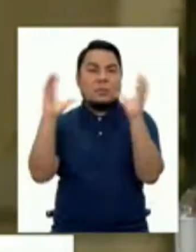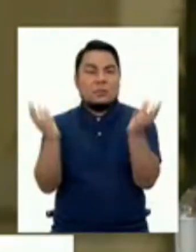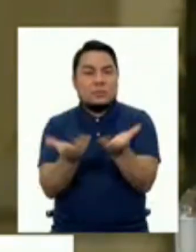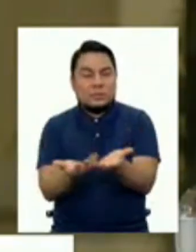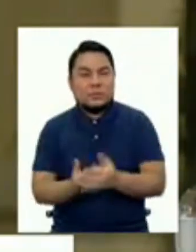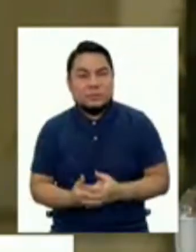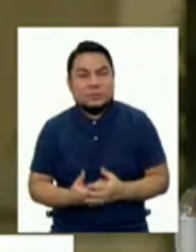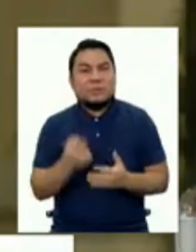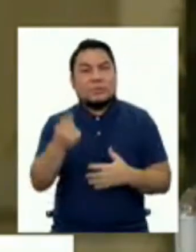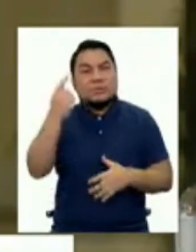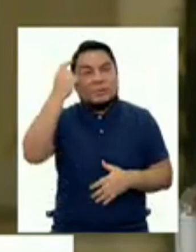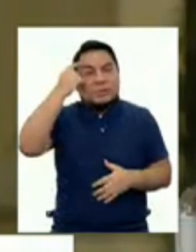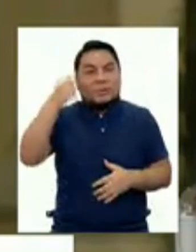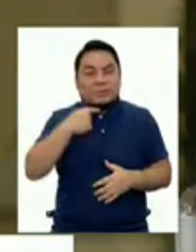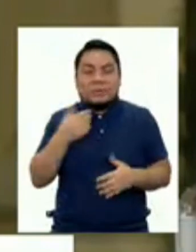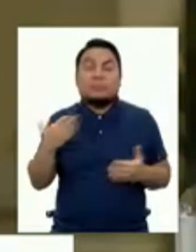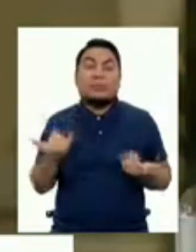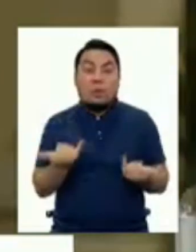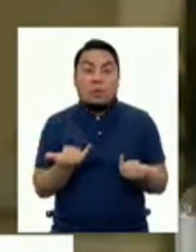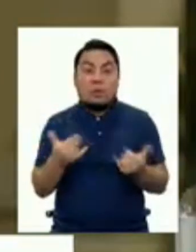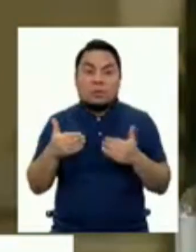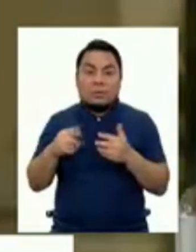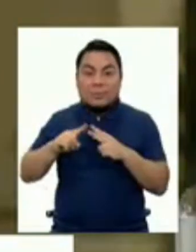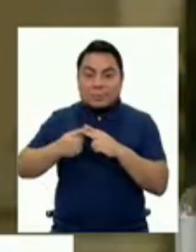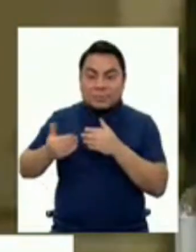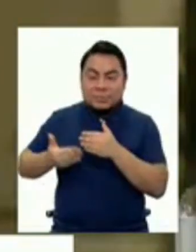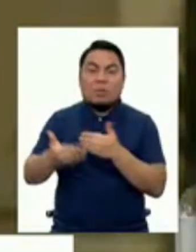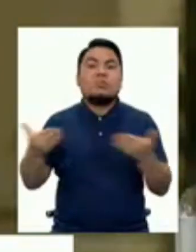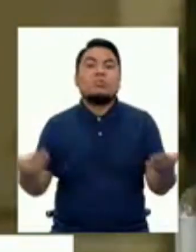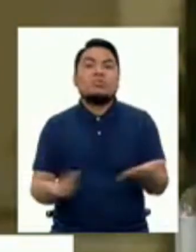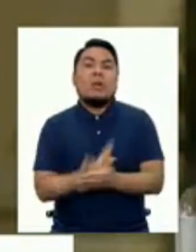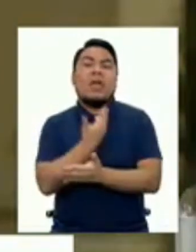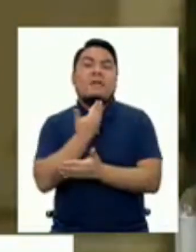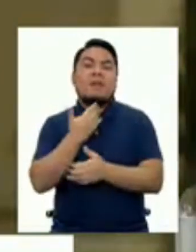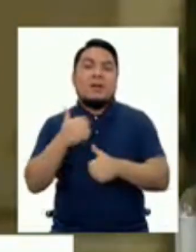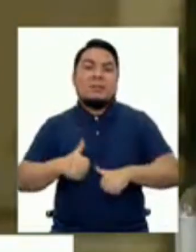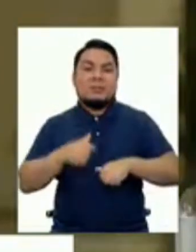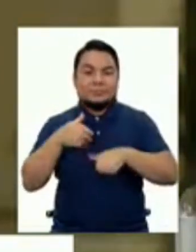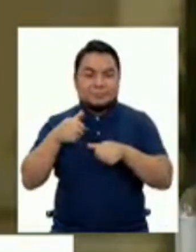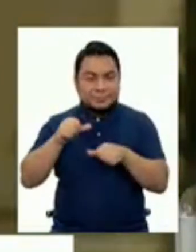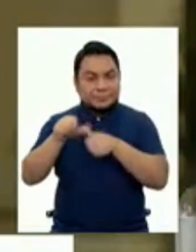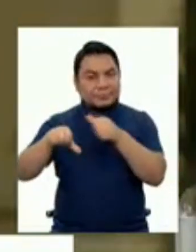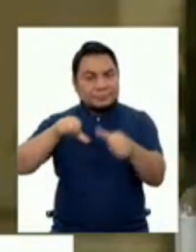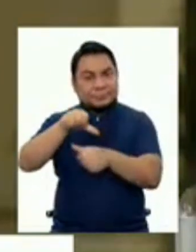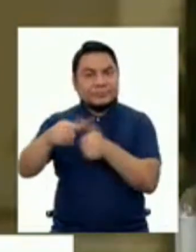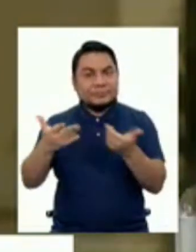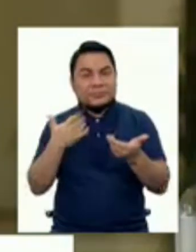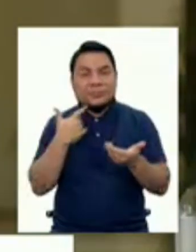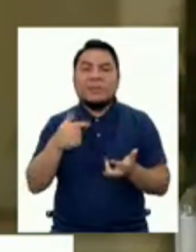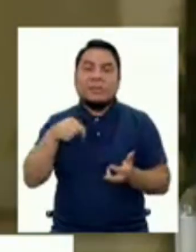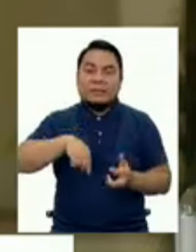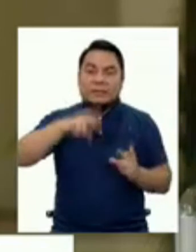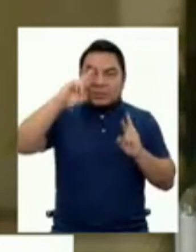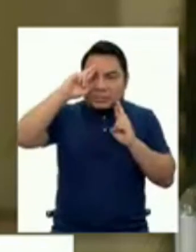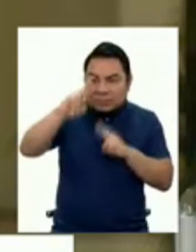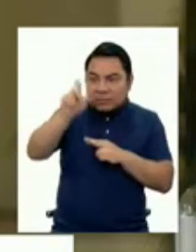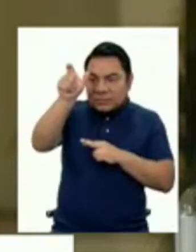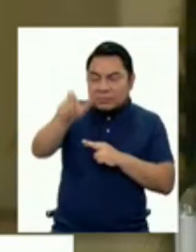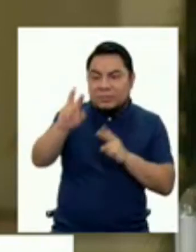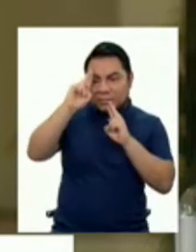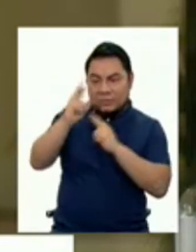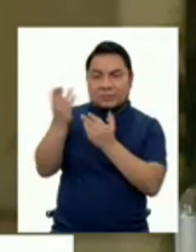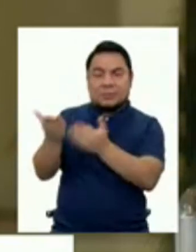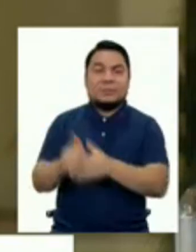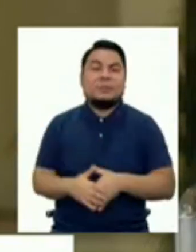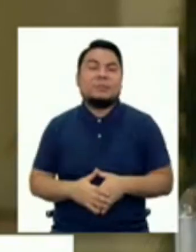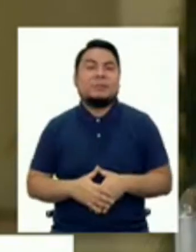eso decimos, vamos a hacer una nueva convivencia, donde prime el respeto al prójimo.